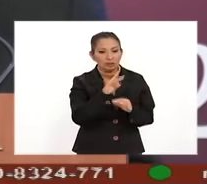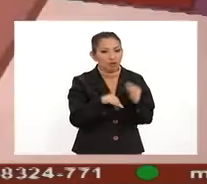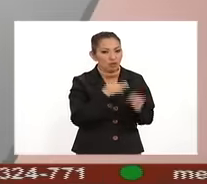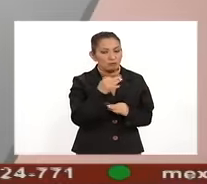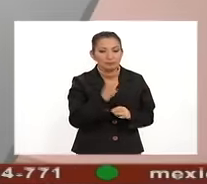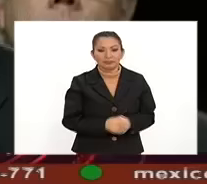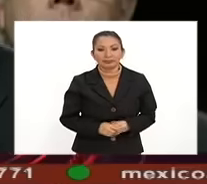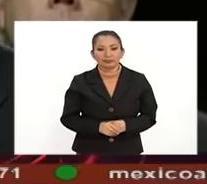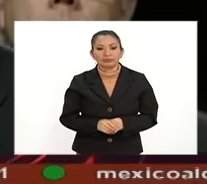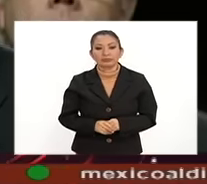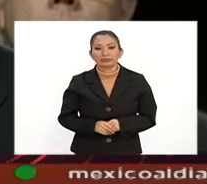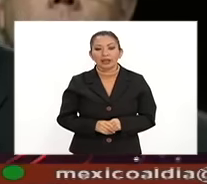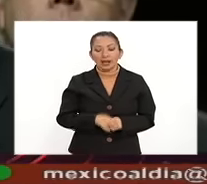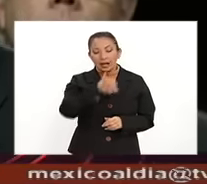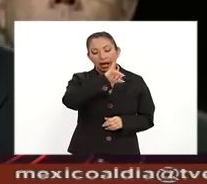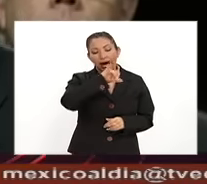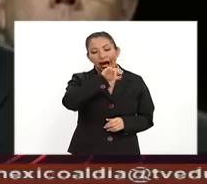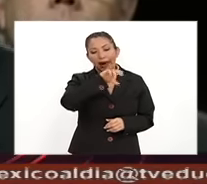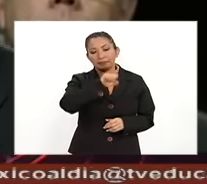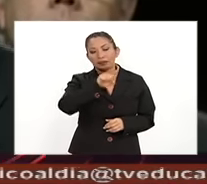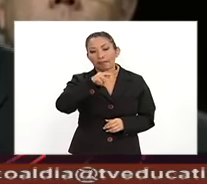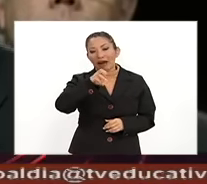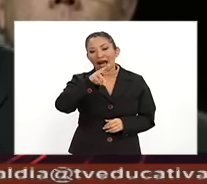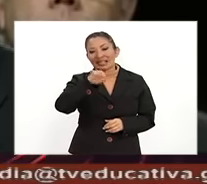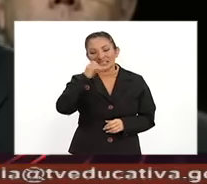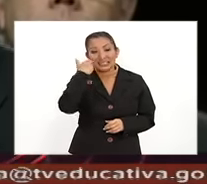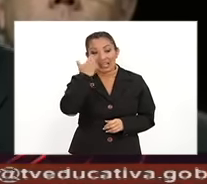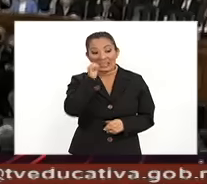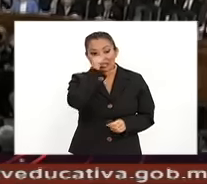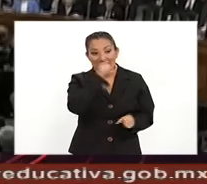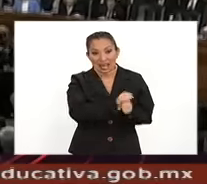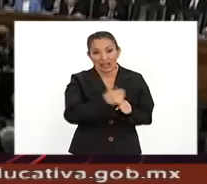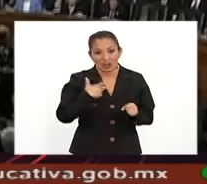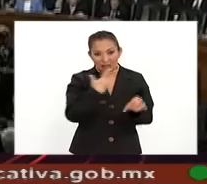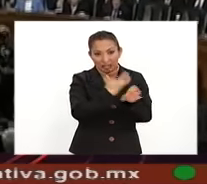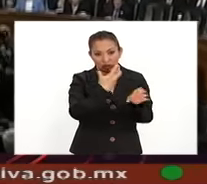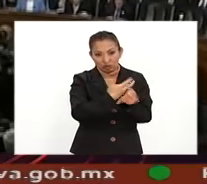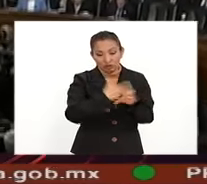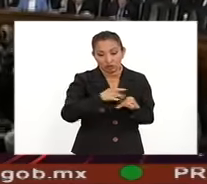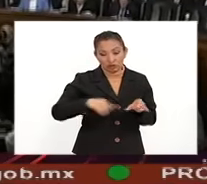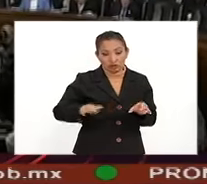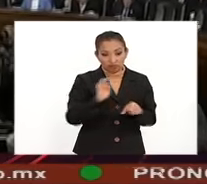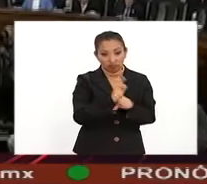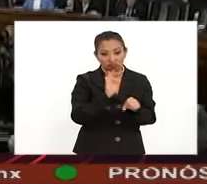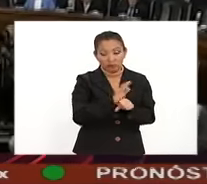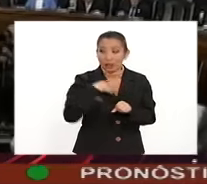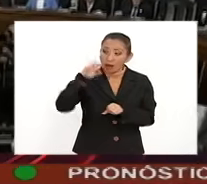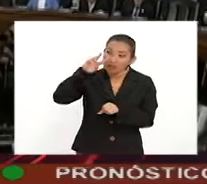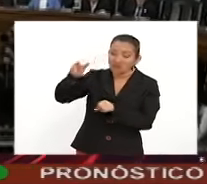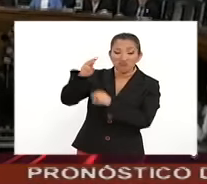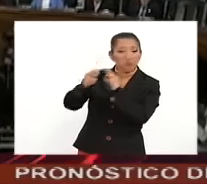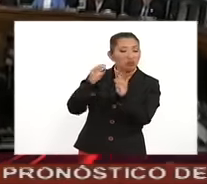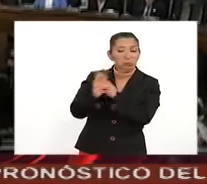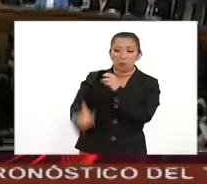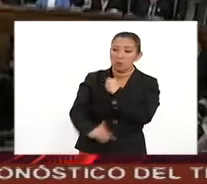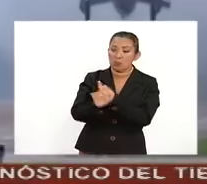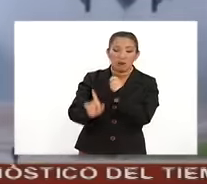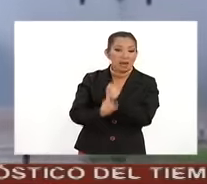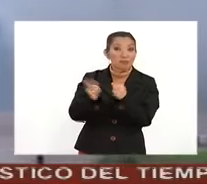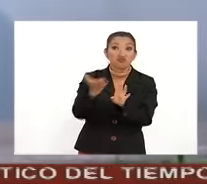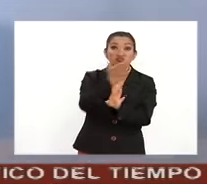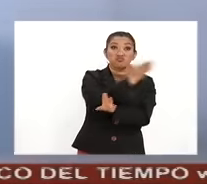país. James Mattis, aspirante a la Secretaría de la Defensa de Estados Unidos, asegura que el mundo enfrenta la mayor crisis